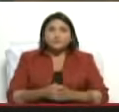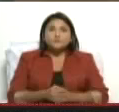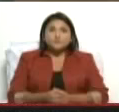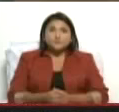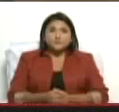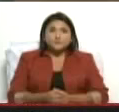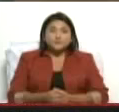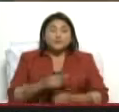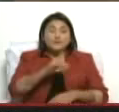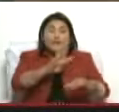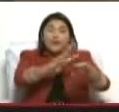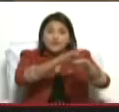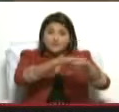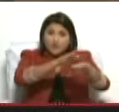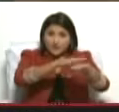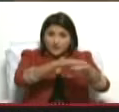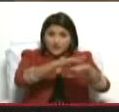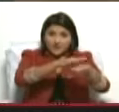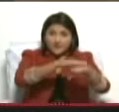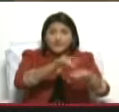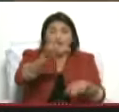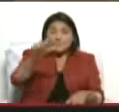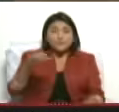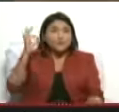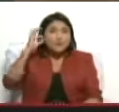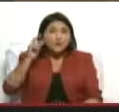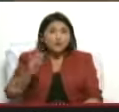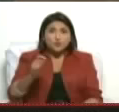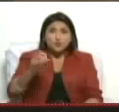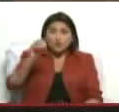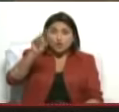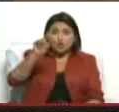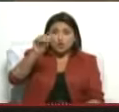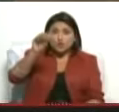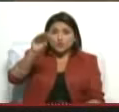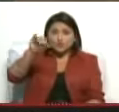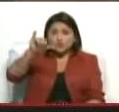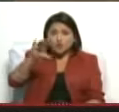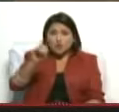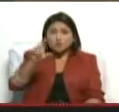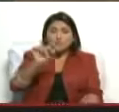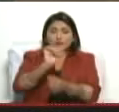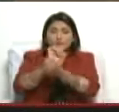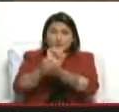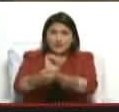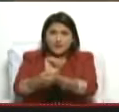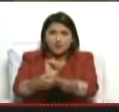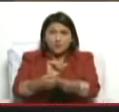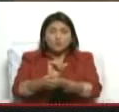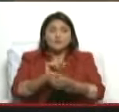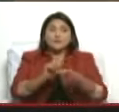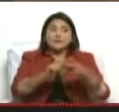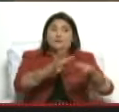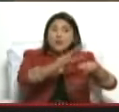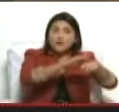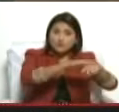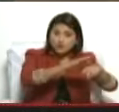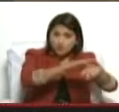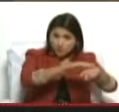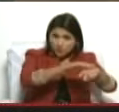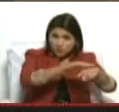ellos sido informados que Rocío San Miguel estaba detenida a pesar de haber sido informado que